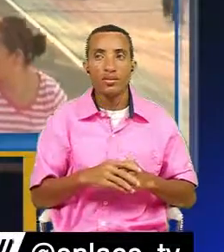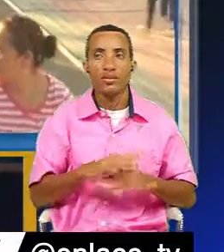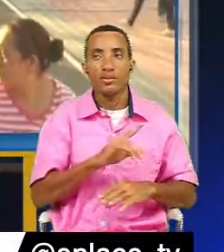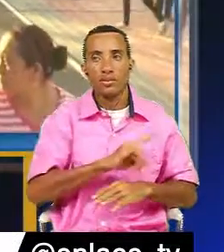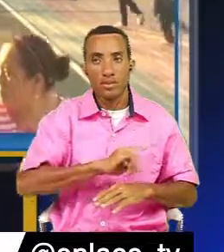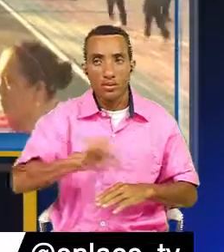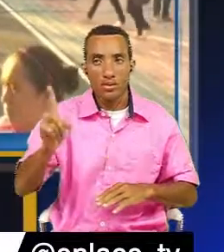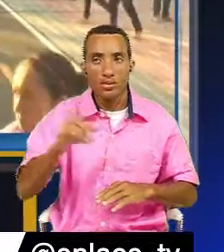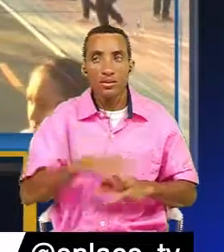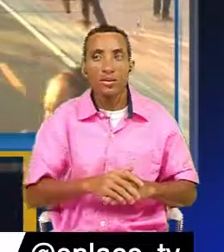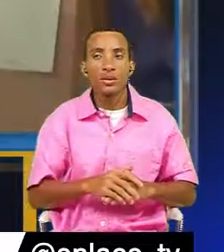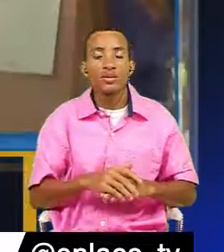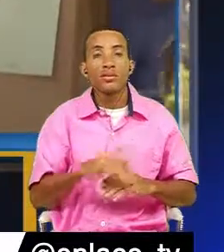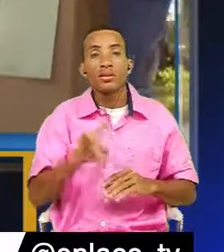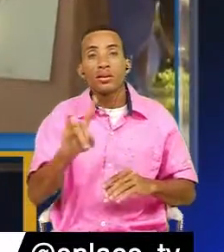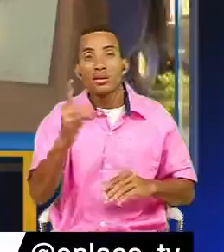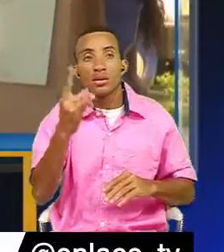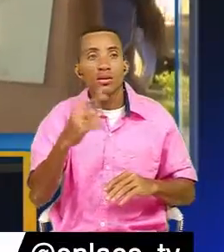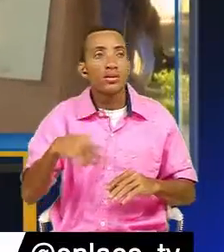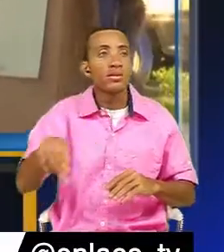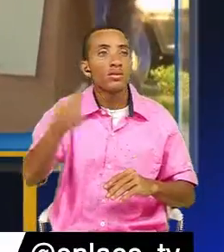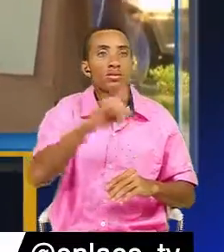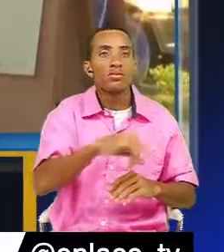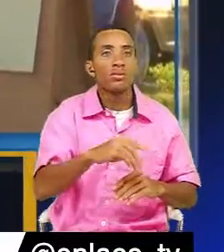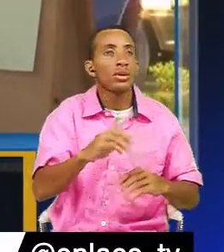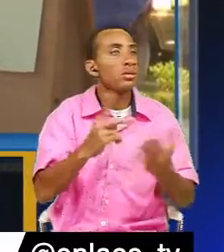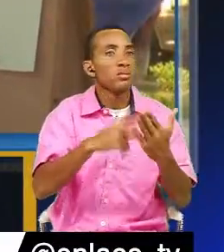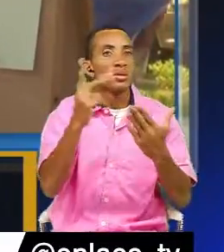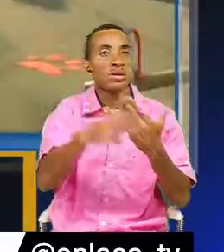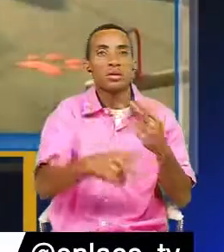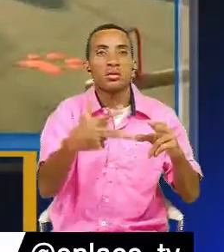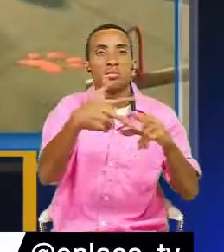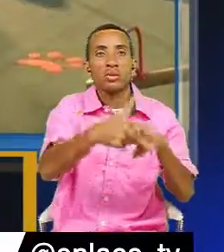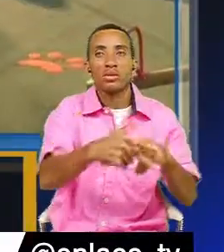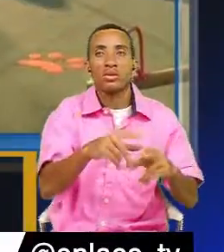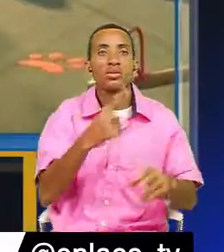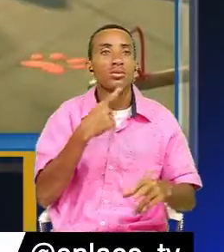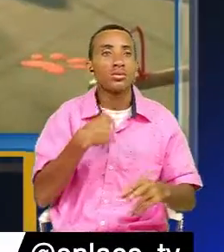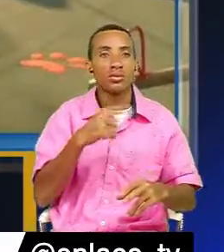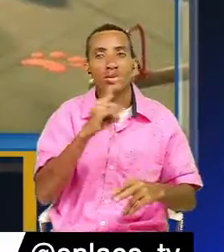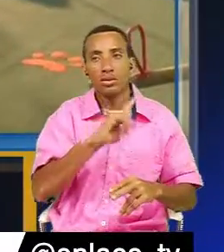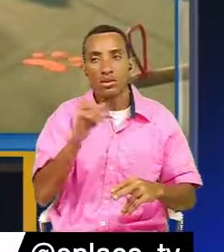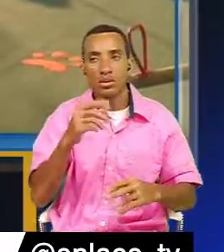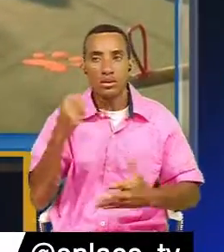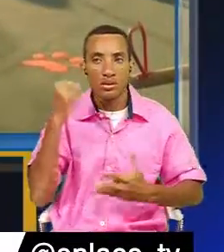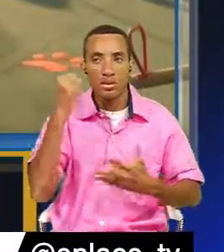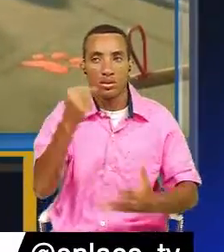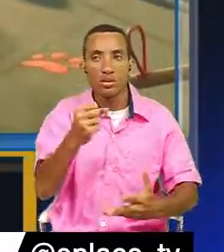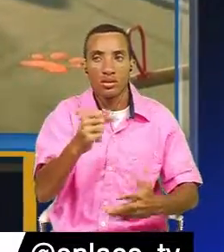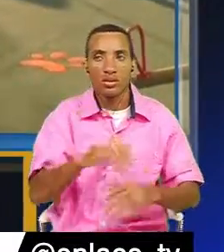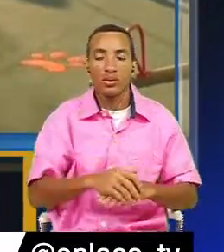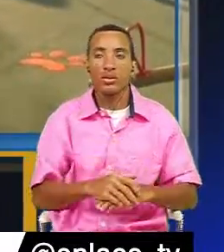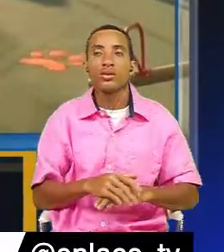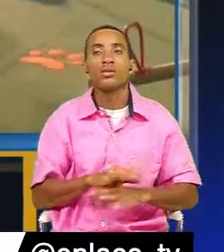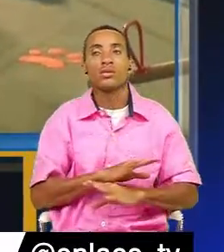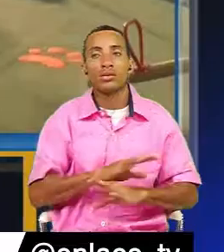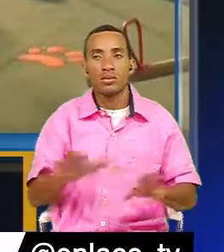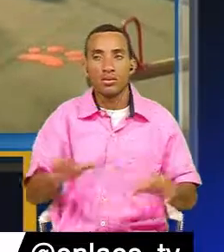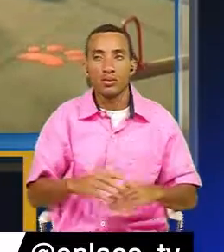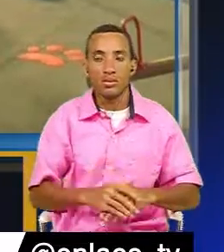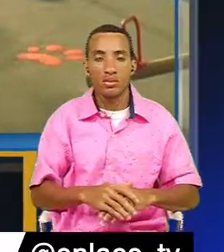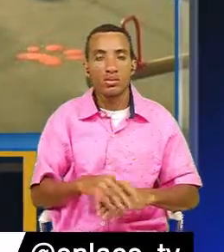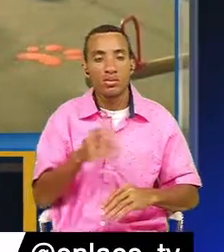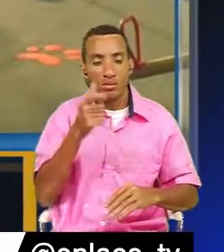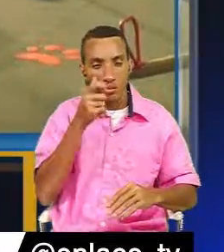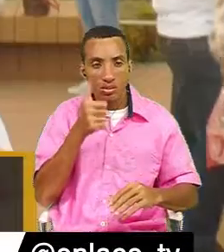íbamos a dejar elefantes blancos, que así no nos gustaran el tipo de inversiones que se hicieron, nosotros íbamos a velar